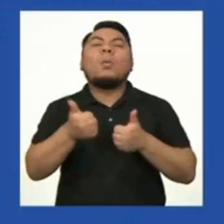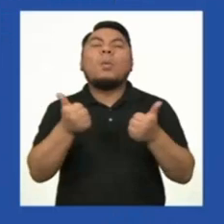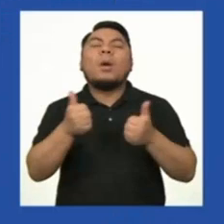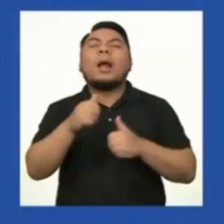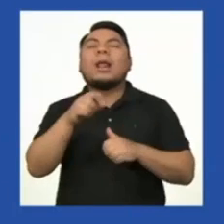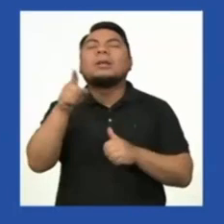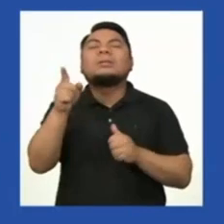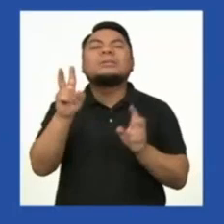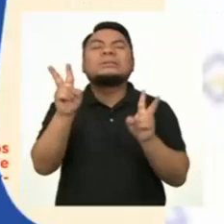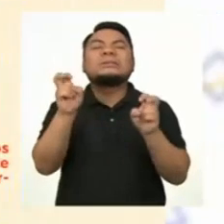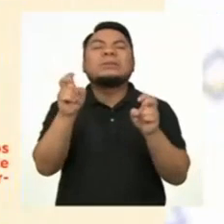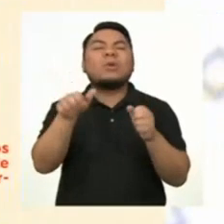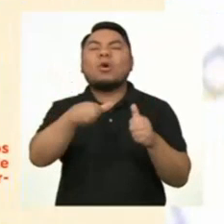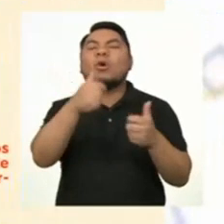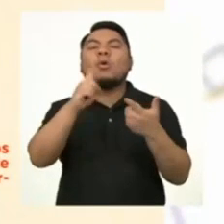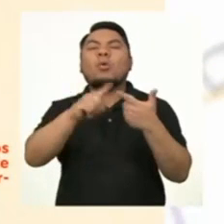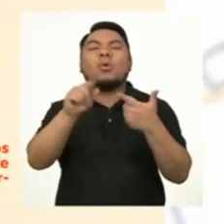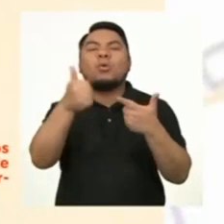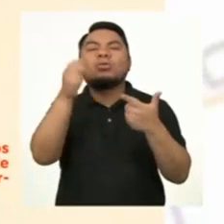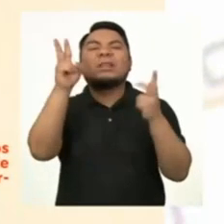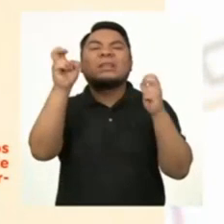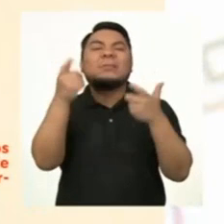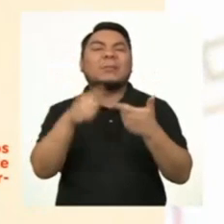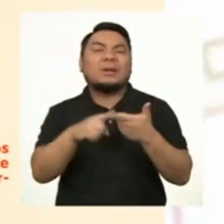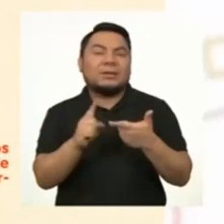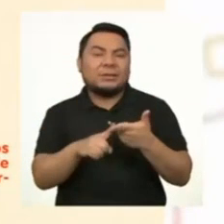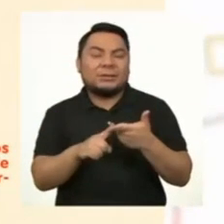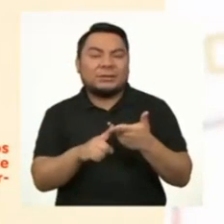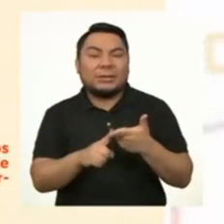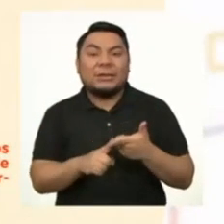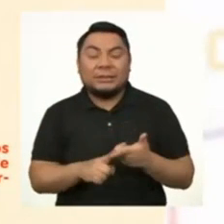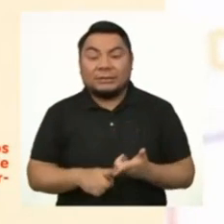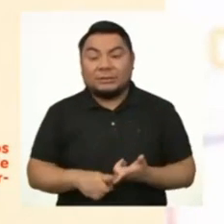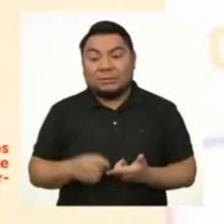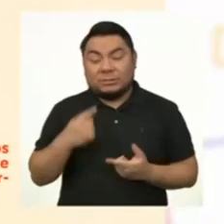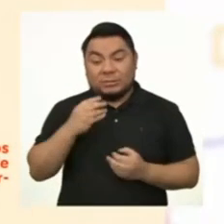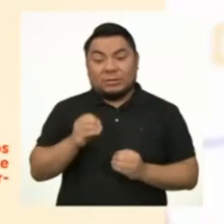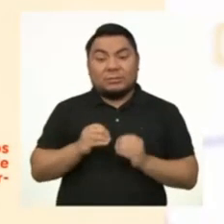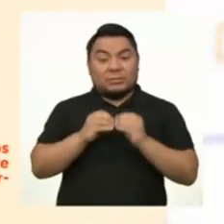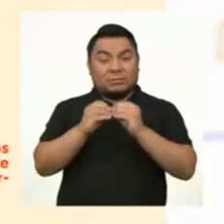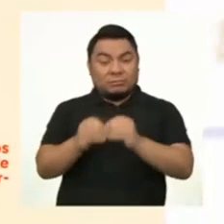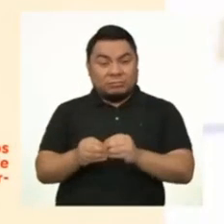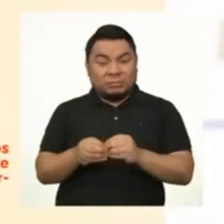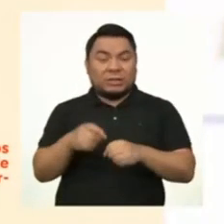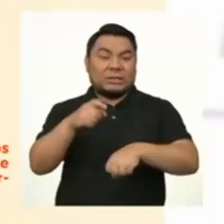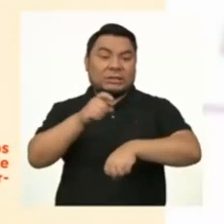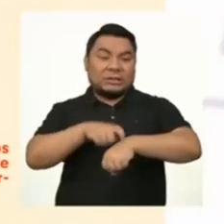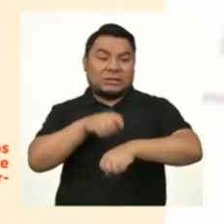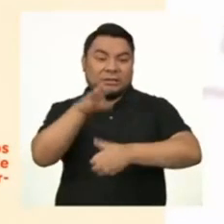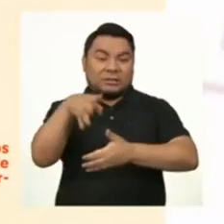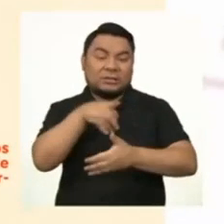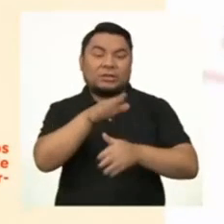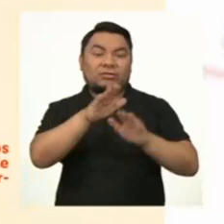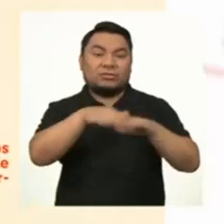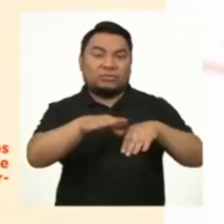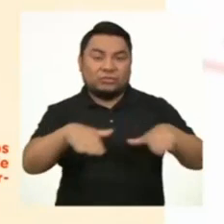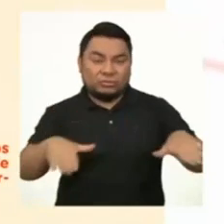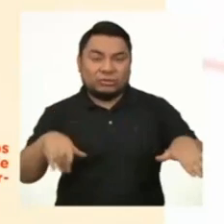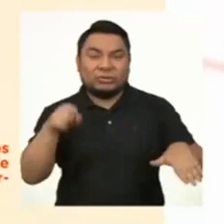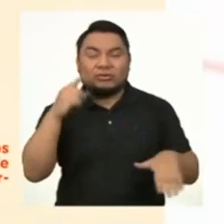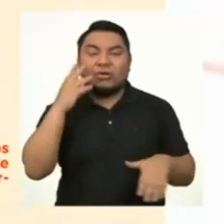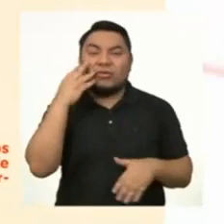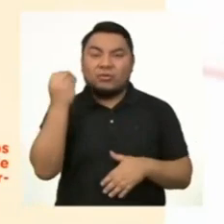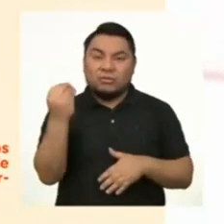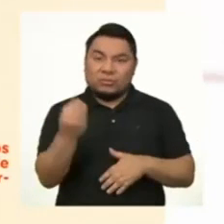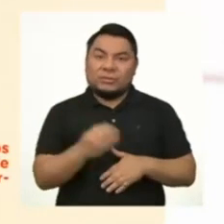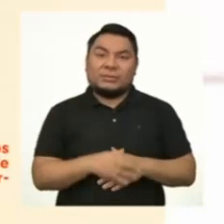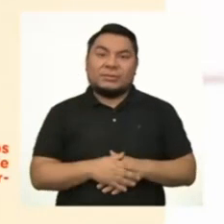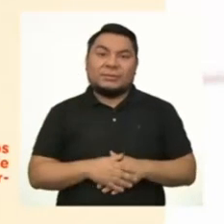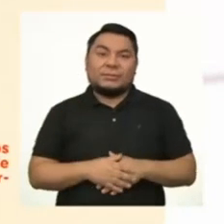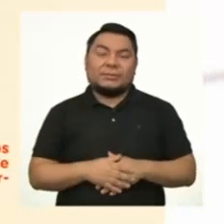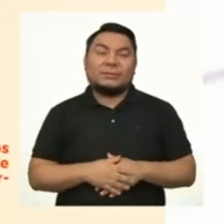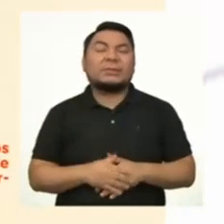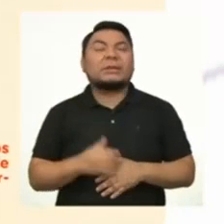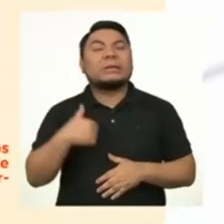subtema? El establecimiento de una rutina para las niñas, los niños y adolescentes. Y creo que con la